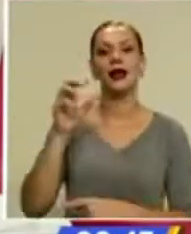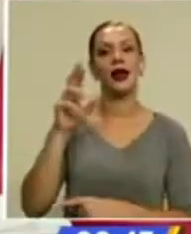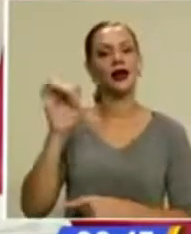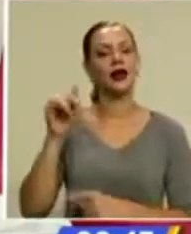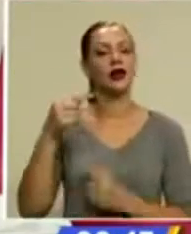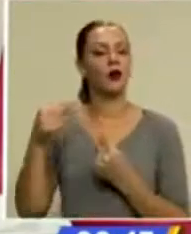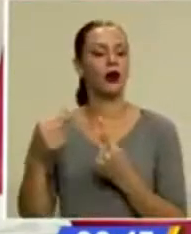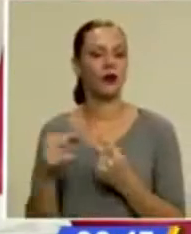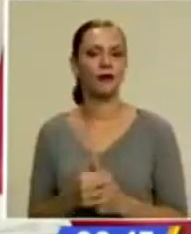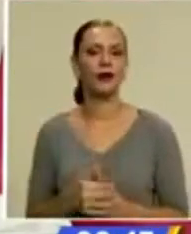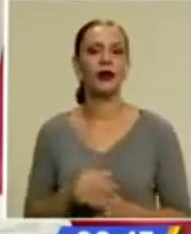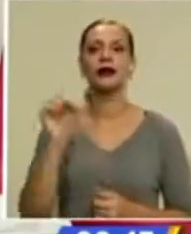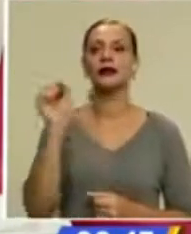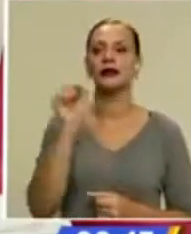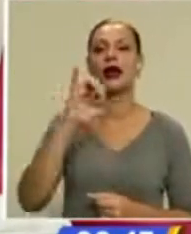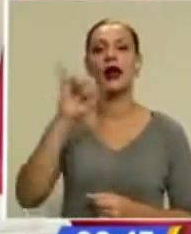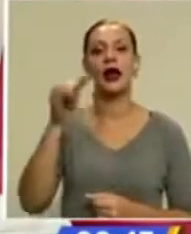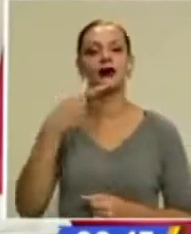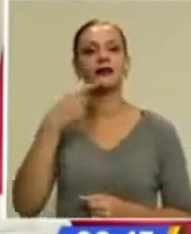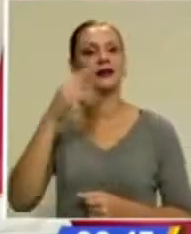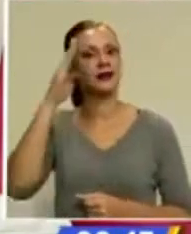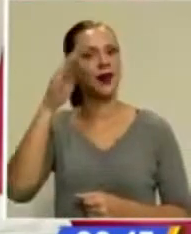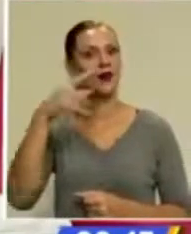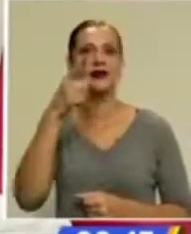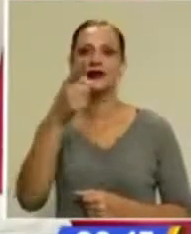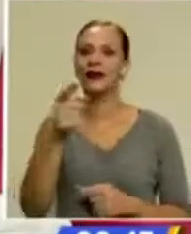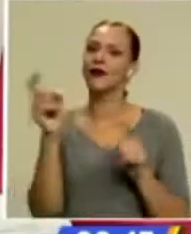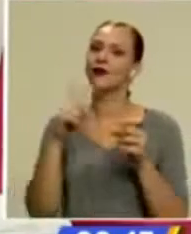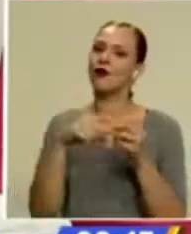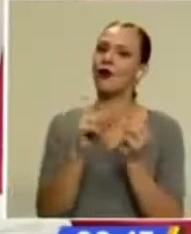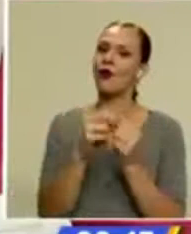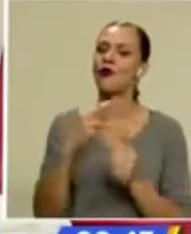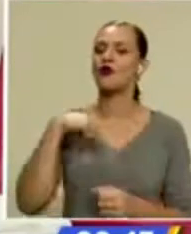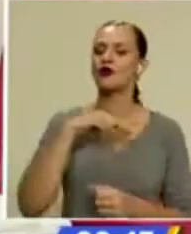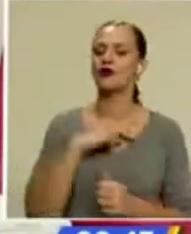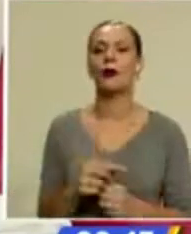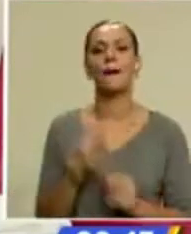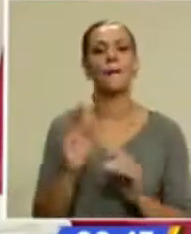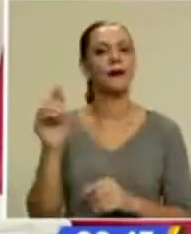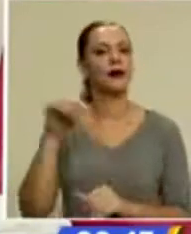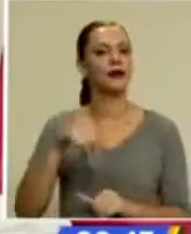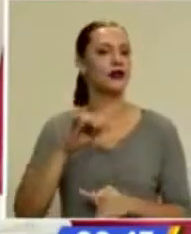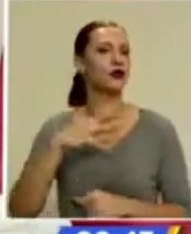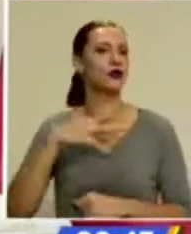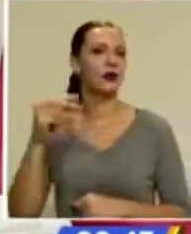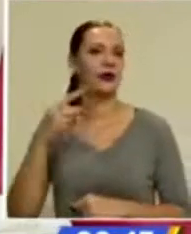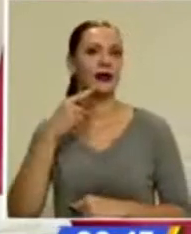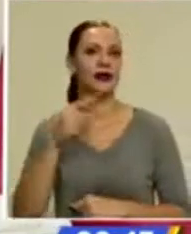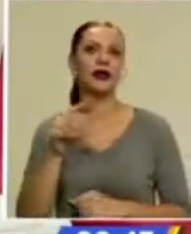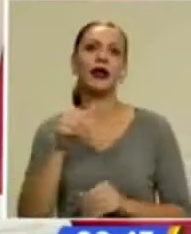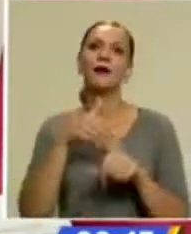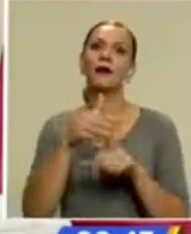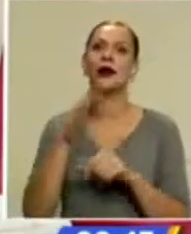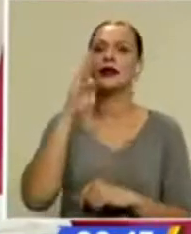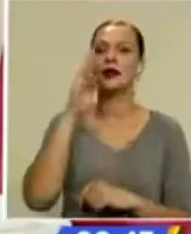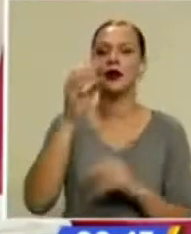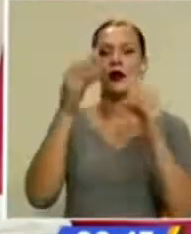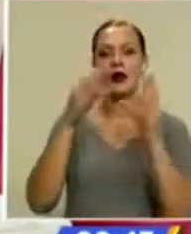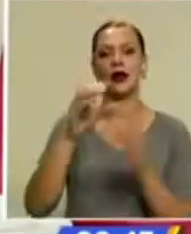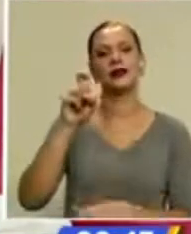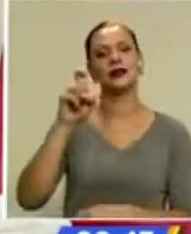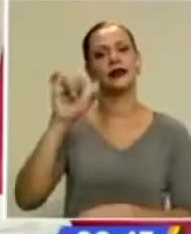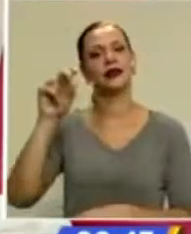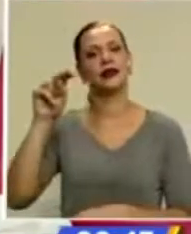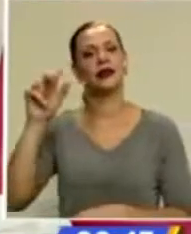de Guápiles. Sara Jarquín, saludos a Sara, que siempre está conectada con nosotros. Presente y no se va, dice. Y que le manden saludos a la niña